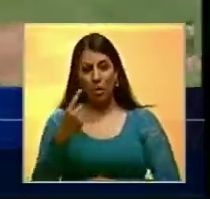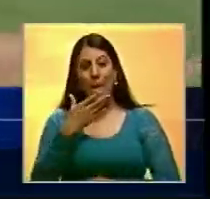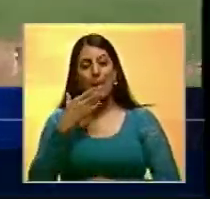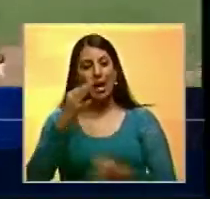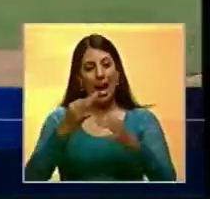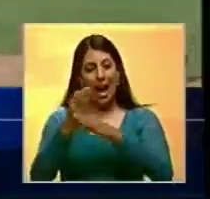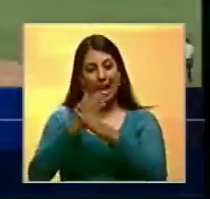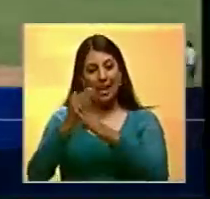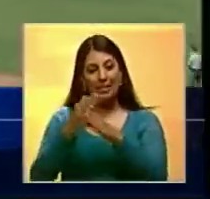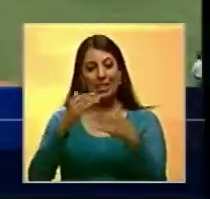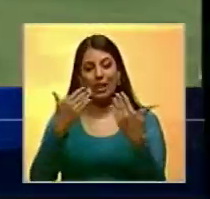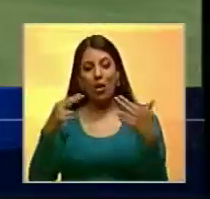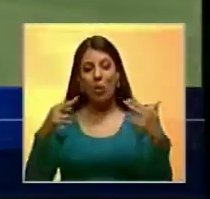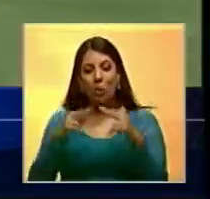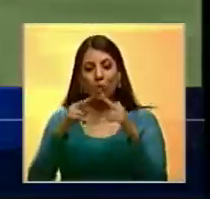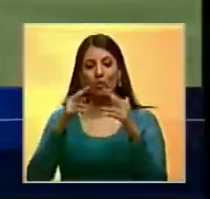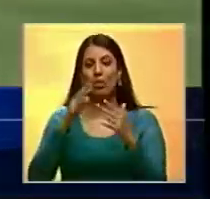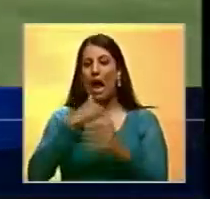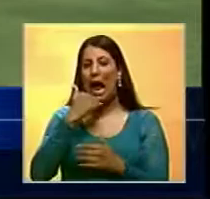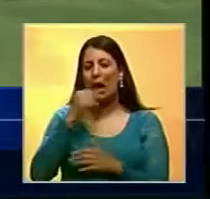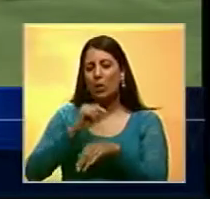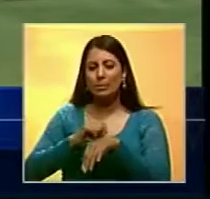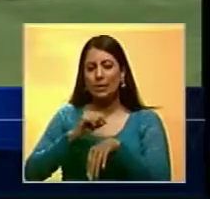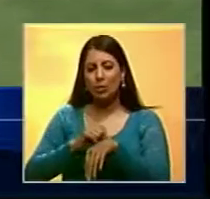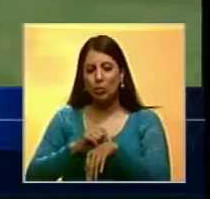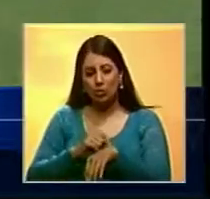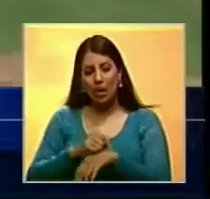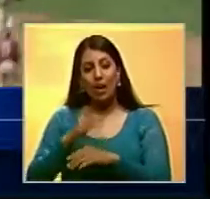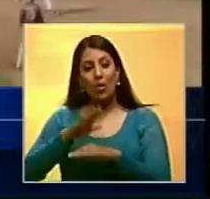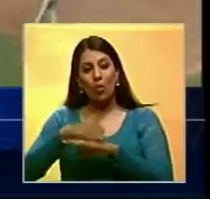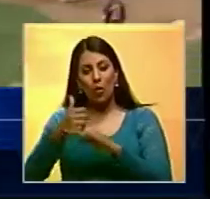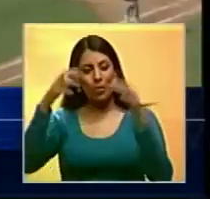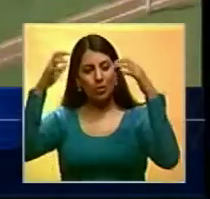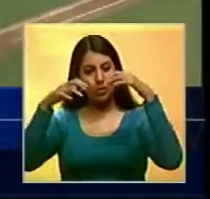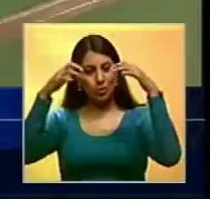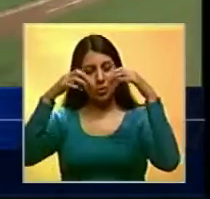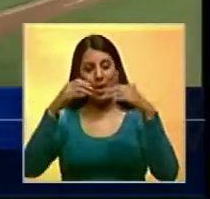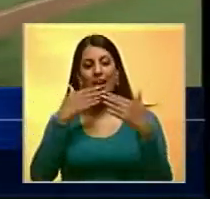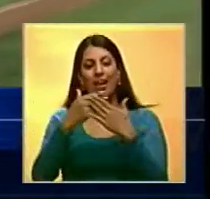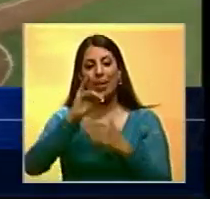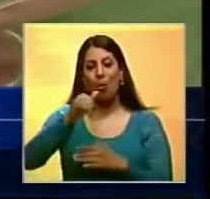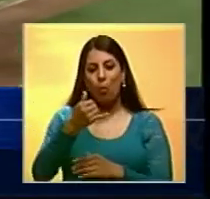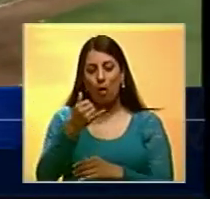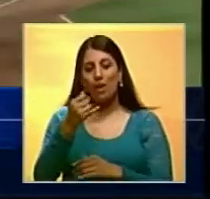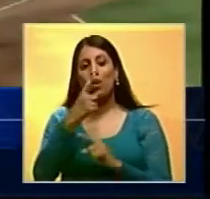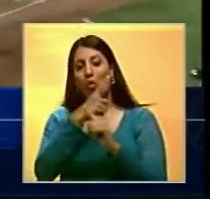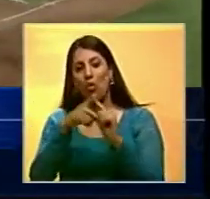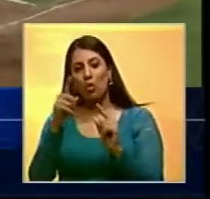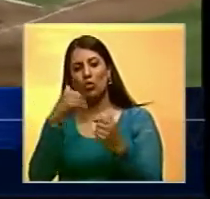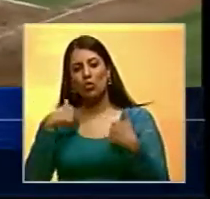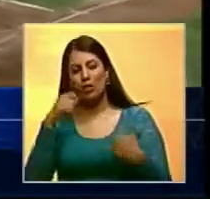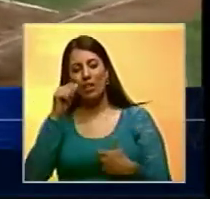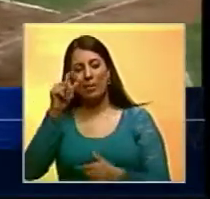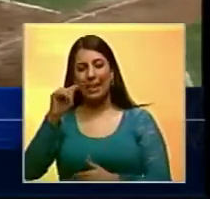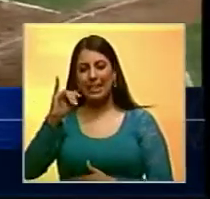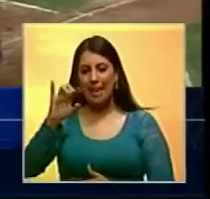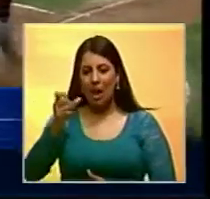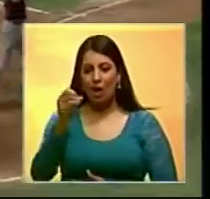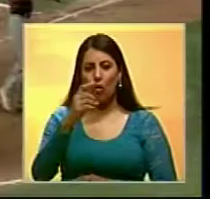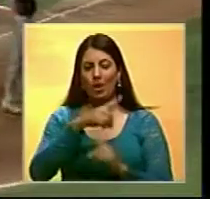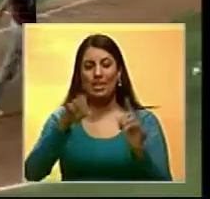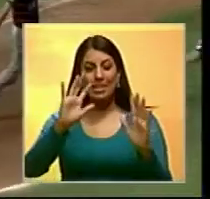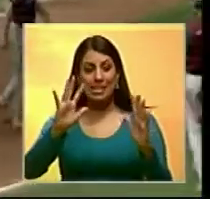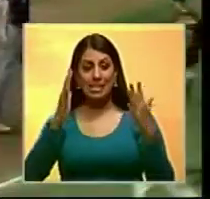justo antes de que el juego se detuviera por algunos minutos a causa de la lluvia. Ganó Juan González, la derrota fue para Thiago da Silva y